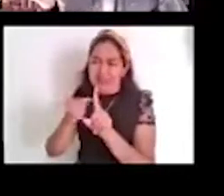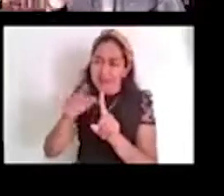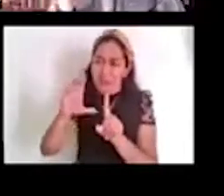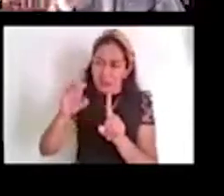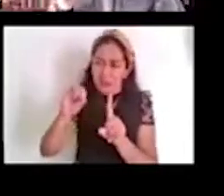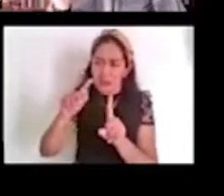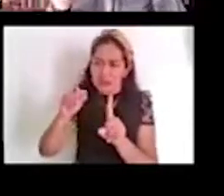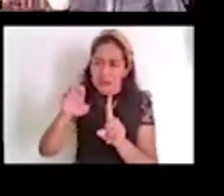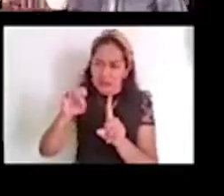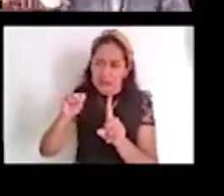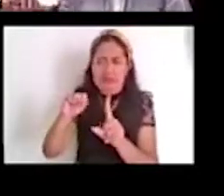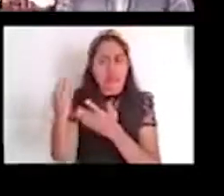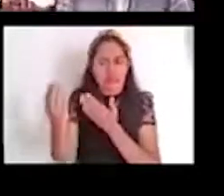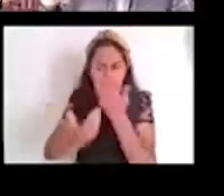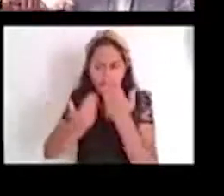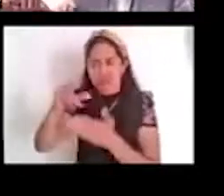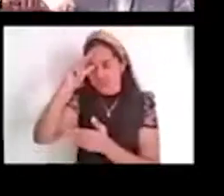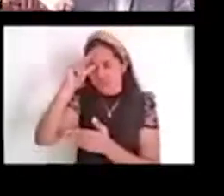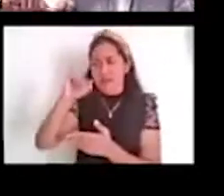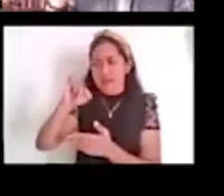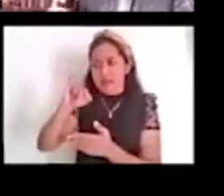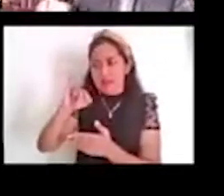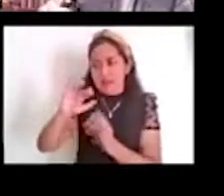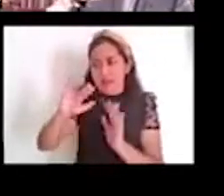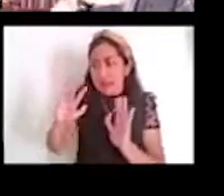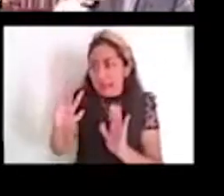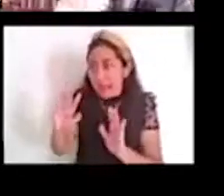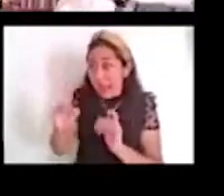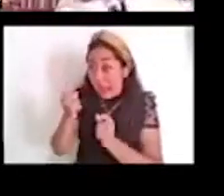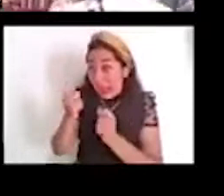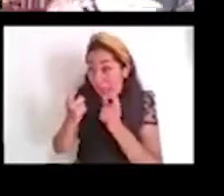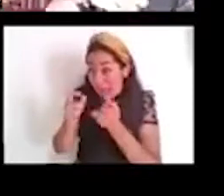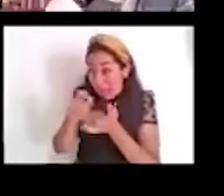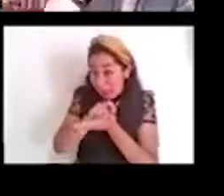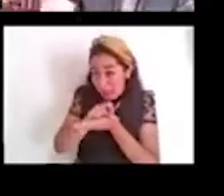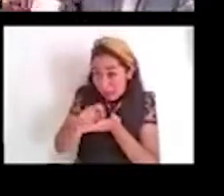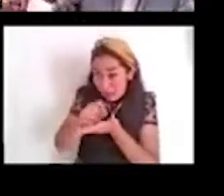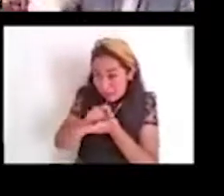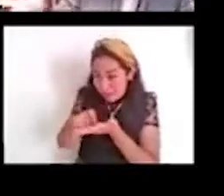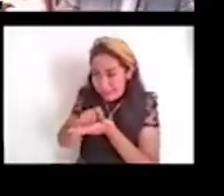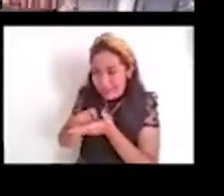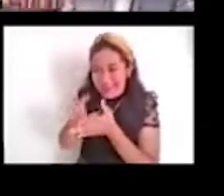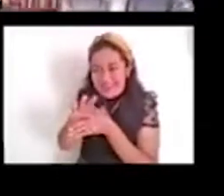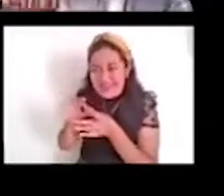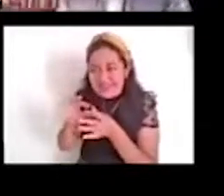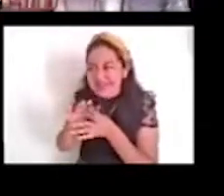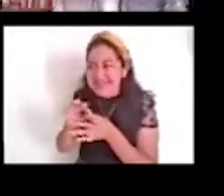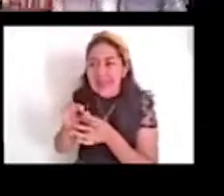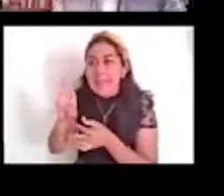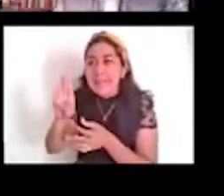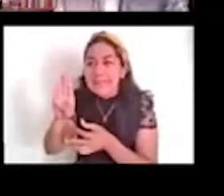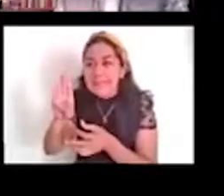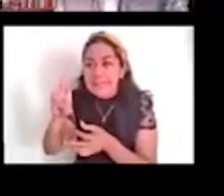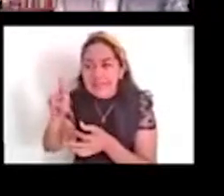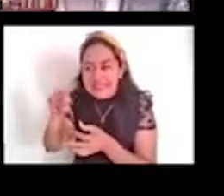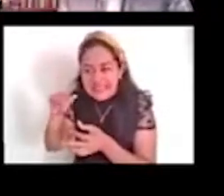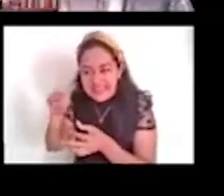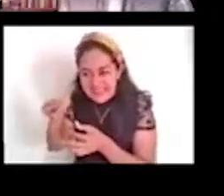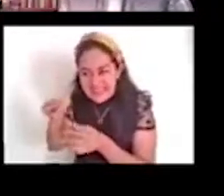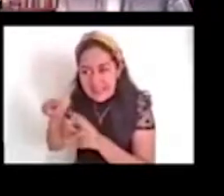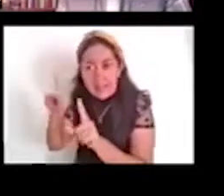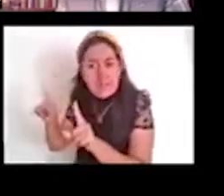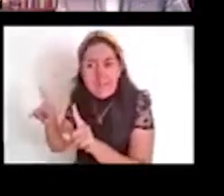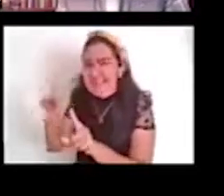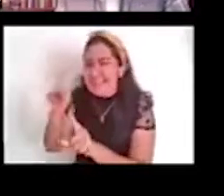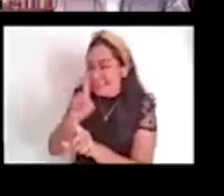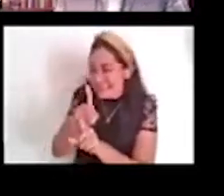Díaz del Castillo, que hay autores que creen que Bernal Díaz del Castillo es en realidad Cortés disfrazado de escribano de sí